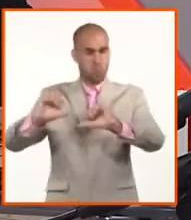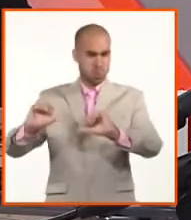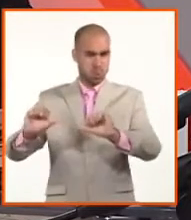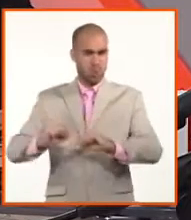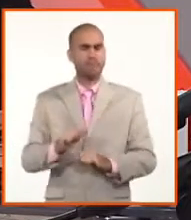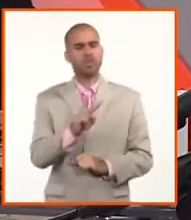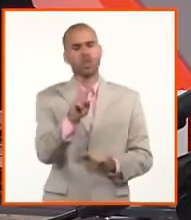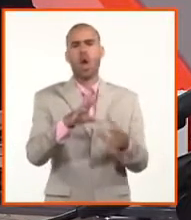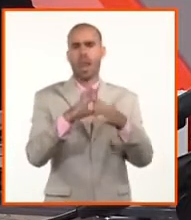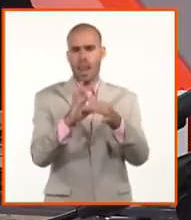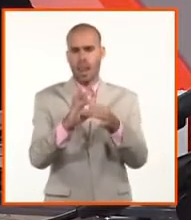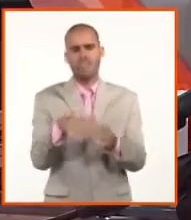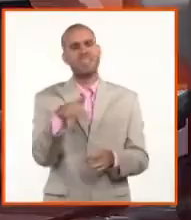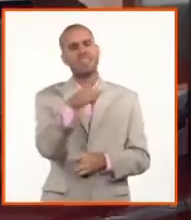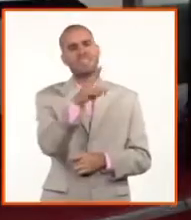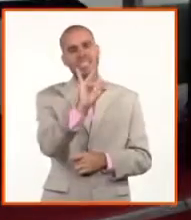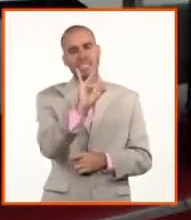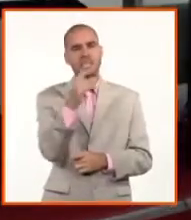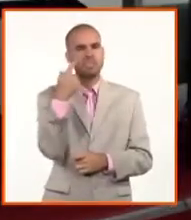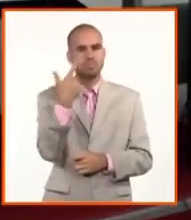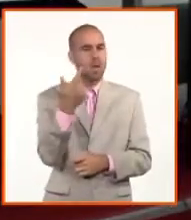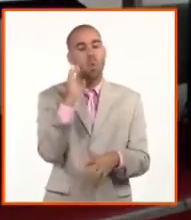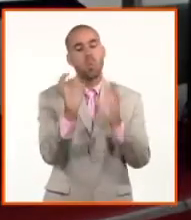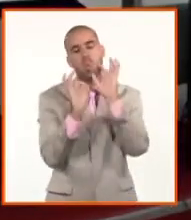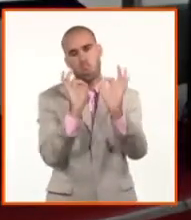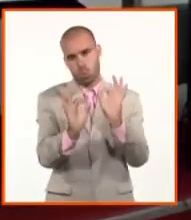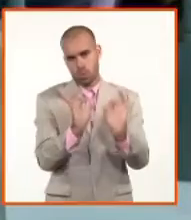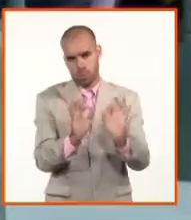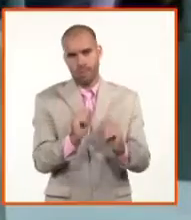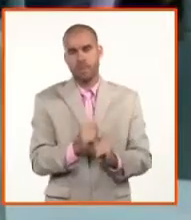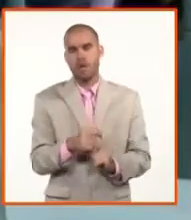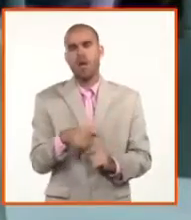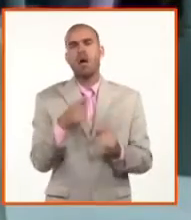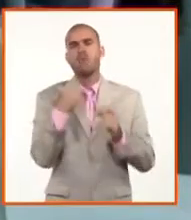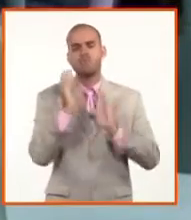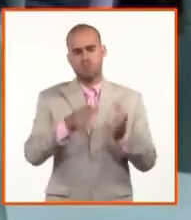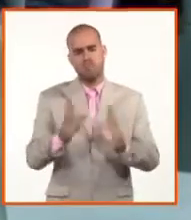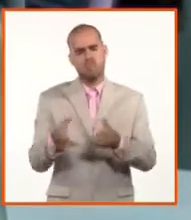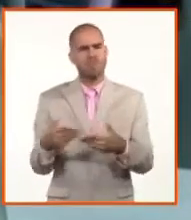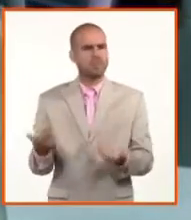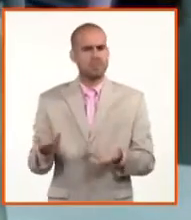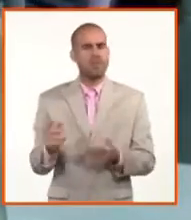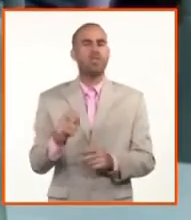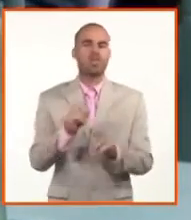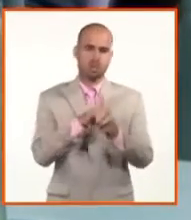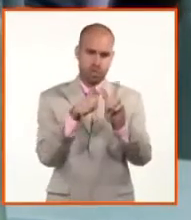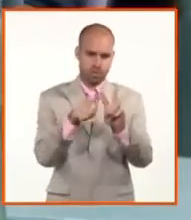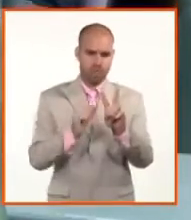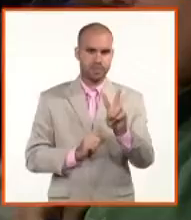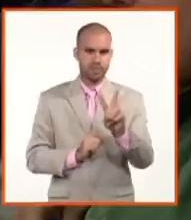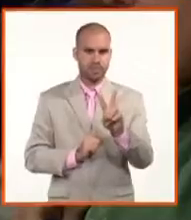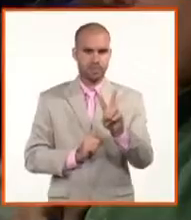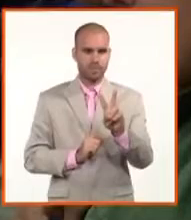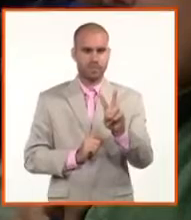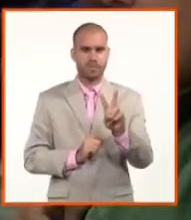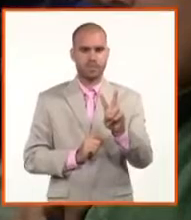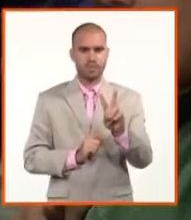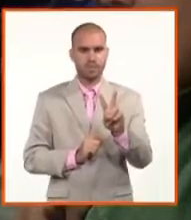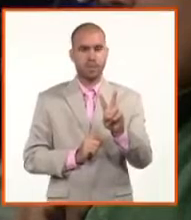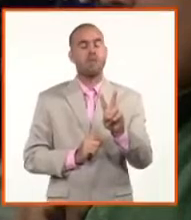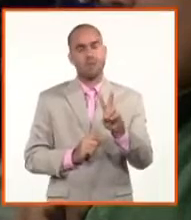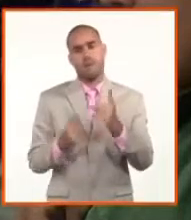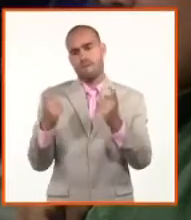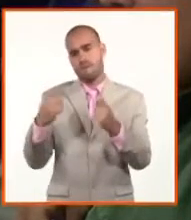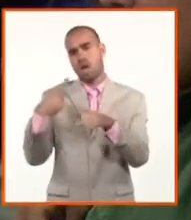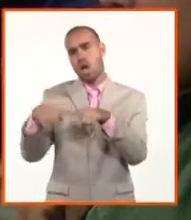2 graves y 17 reportados de cuidado, y han fallecido lamentablemente 2 personas. Bueno, continúan las